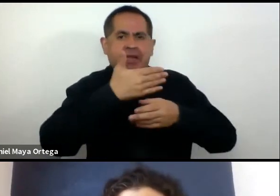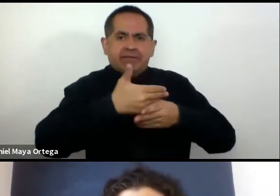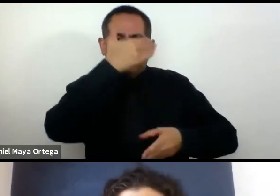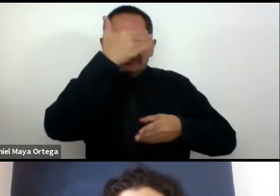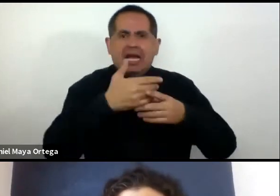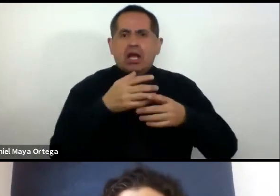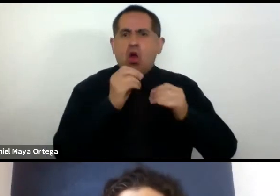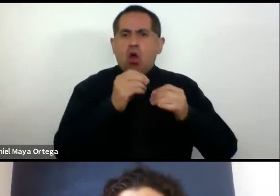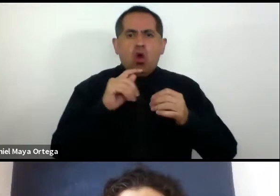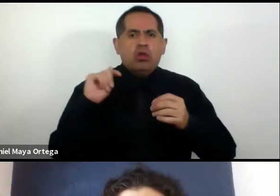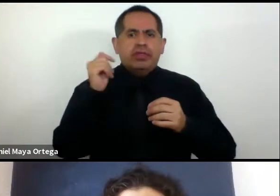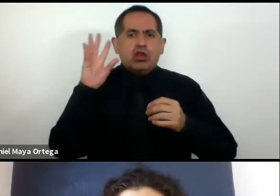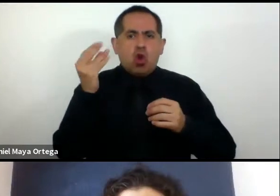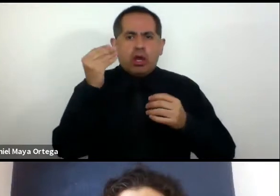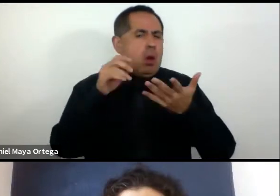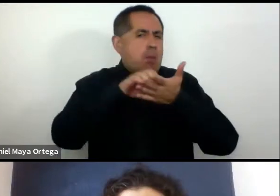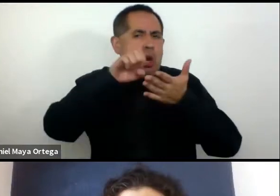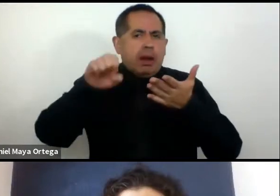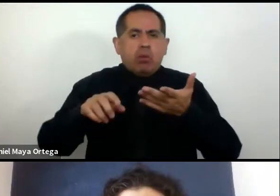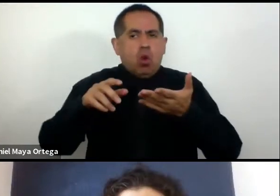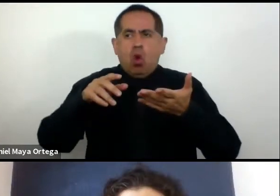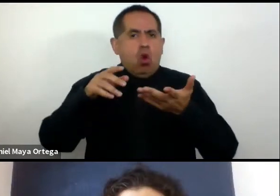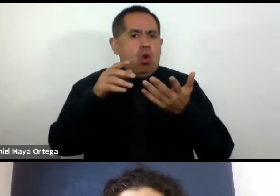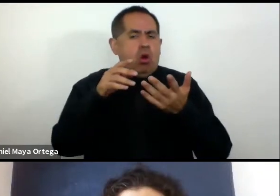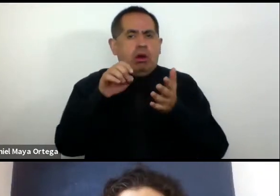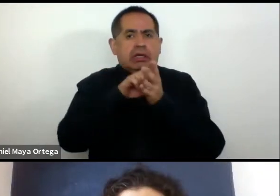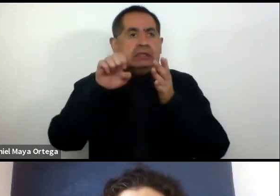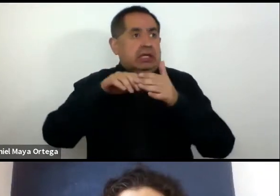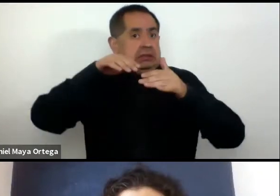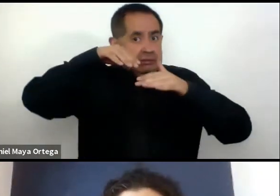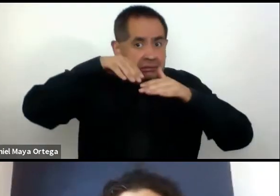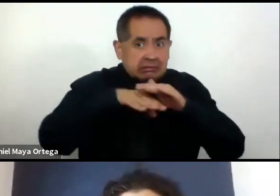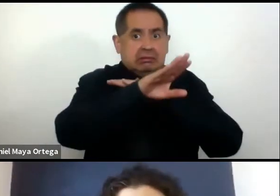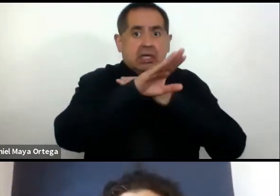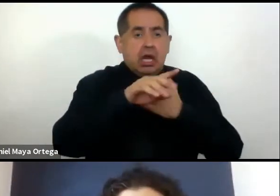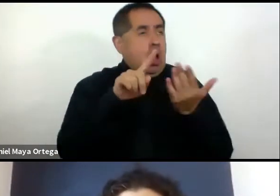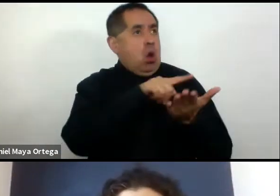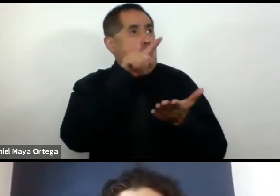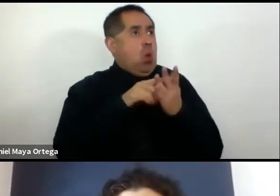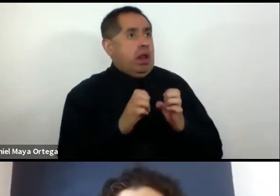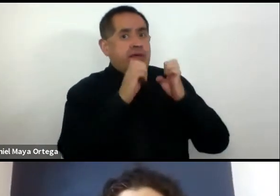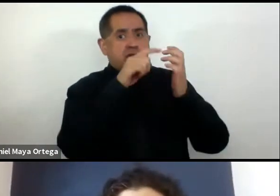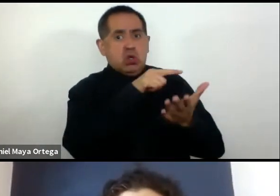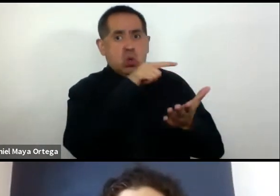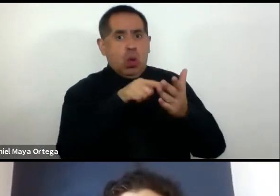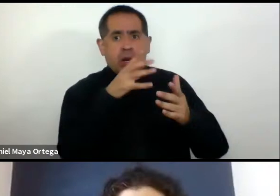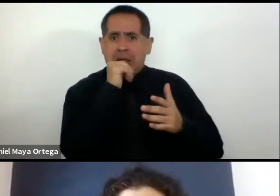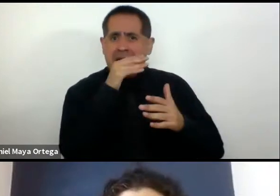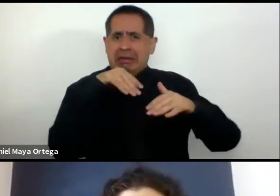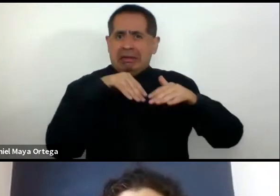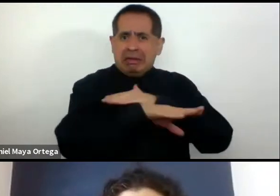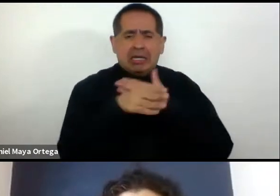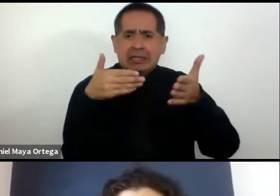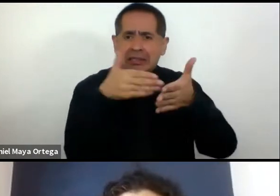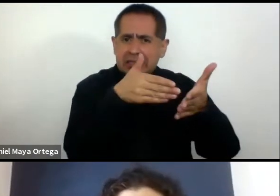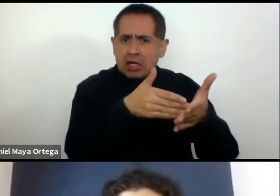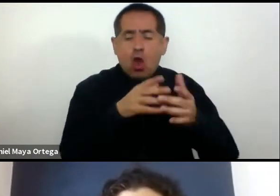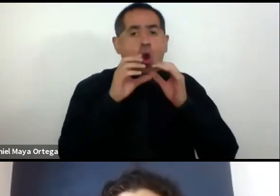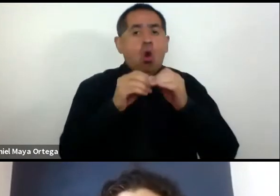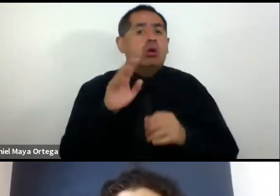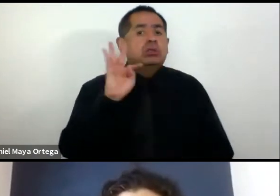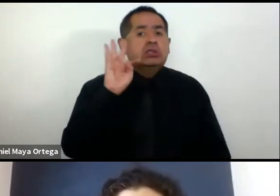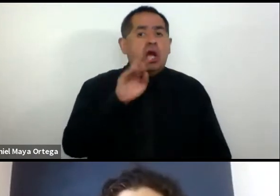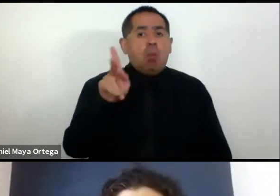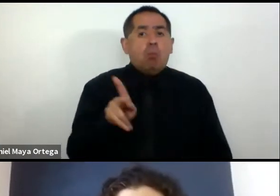me refiero a desde el acceso a instalaciones hasta qué pasa con estos poblados lejanos